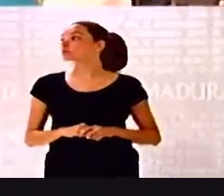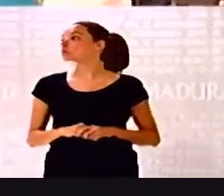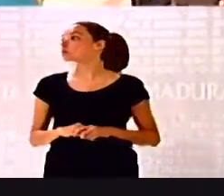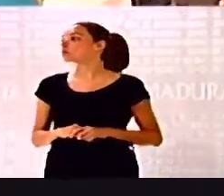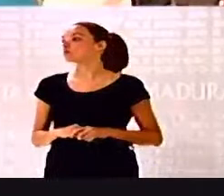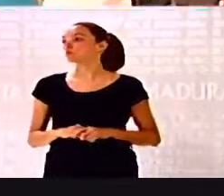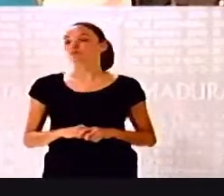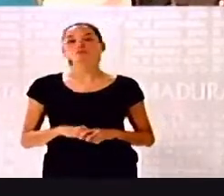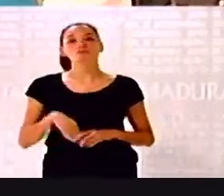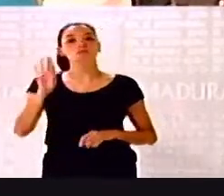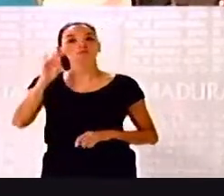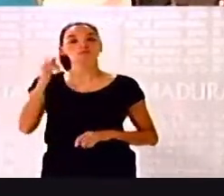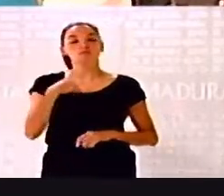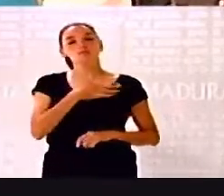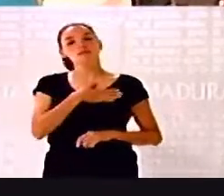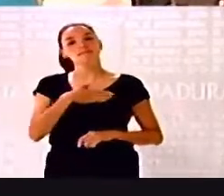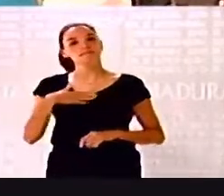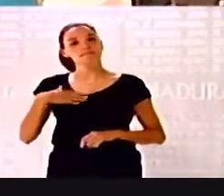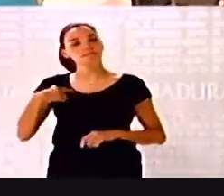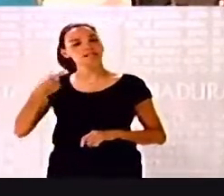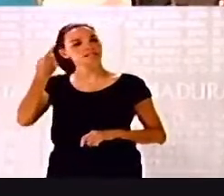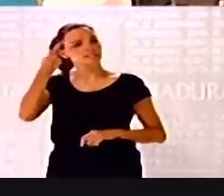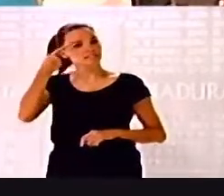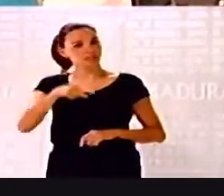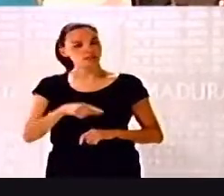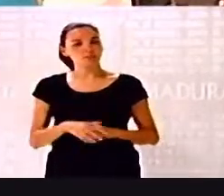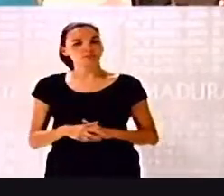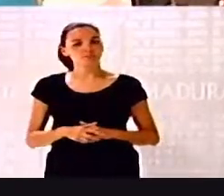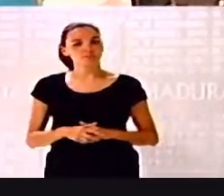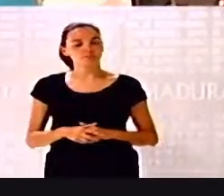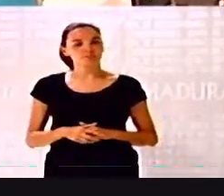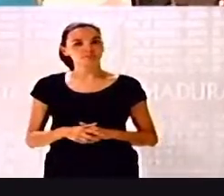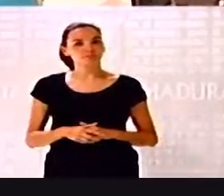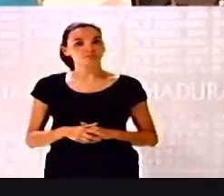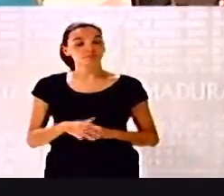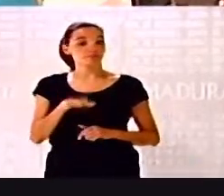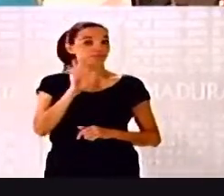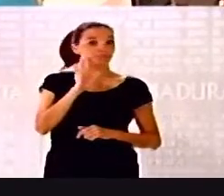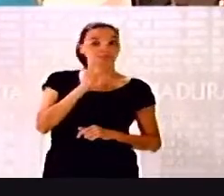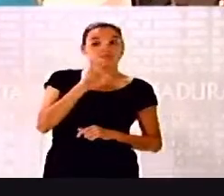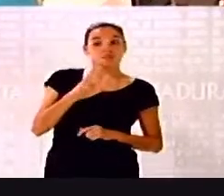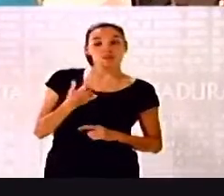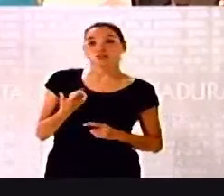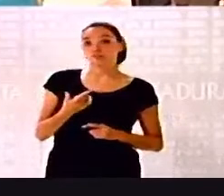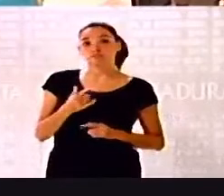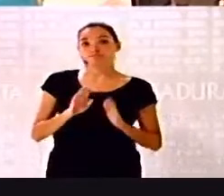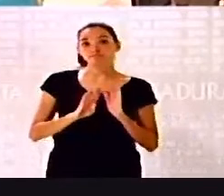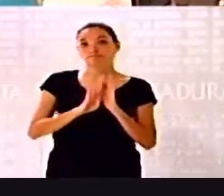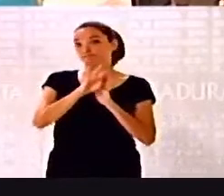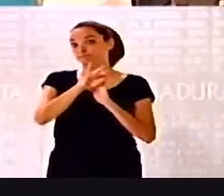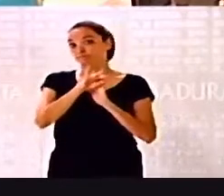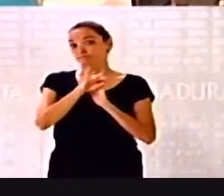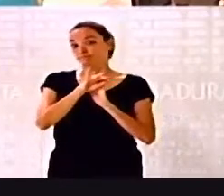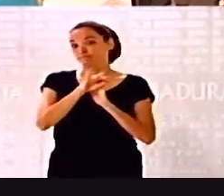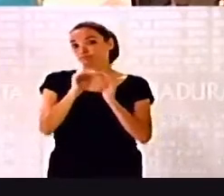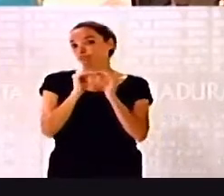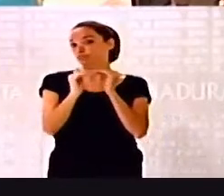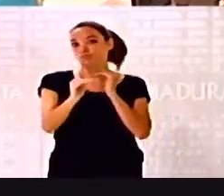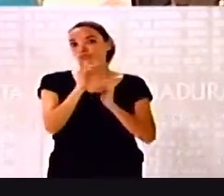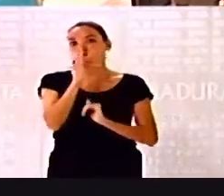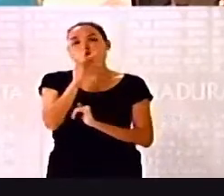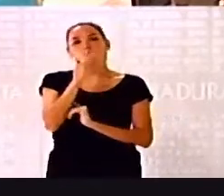Buenas. Yo quería saber si, como nos ha dicho que todavía no se ha alcanzado la curva, es decir, que es posible que los